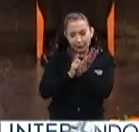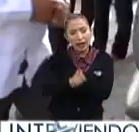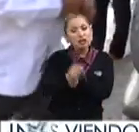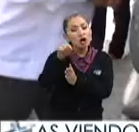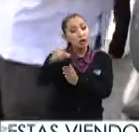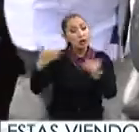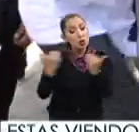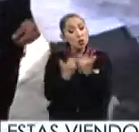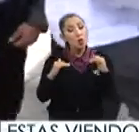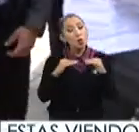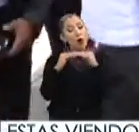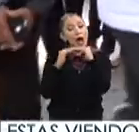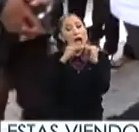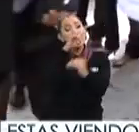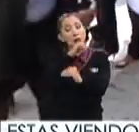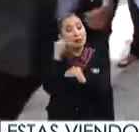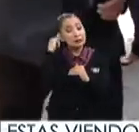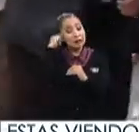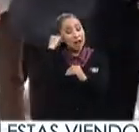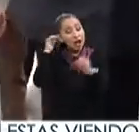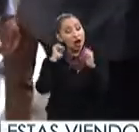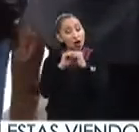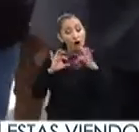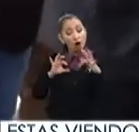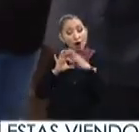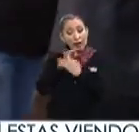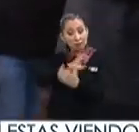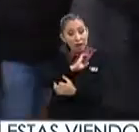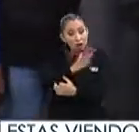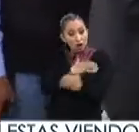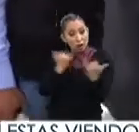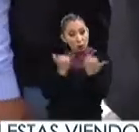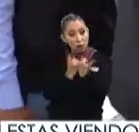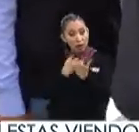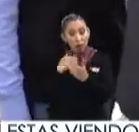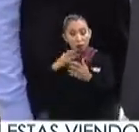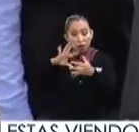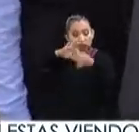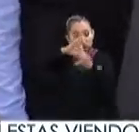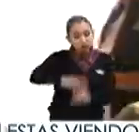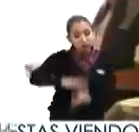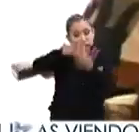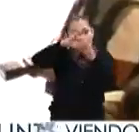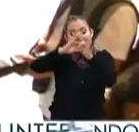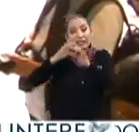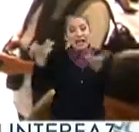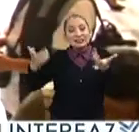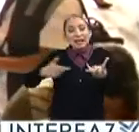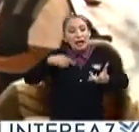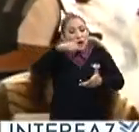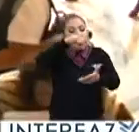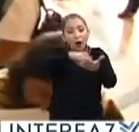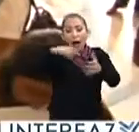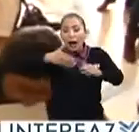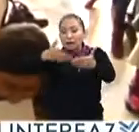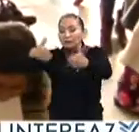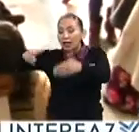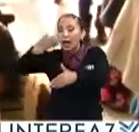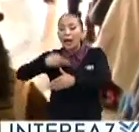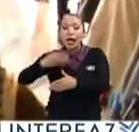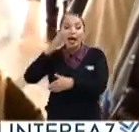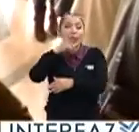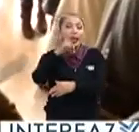y la equidad de las lenguas indígenas respecto al español como tema transversal y promover espacios de lengua bilingüe